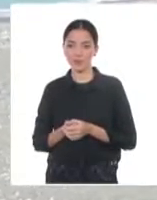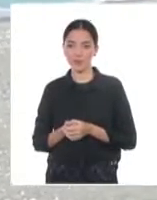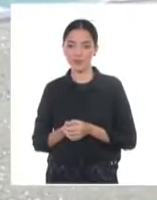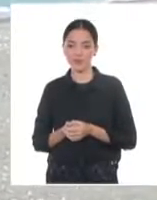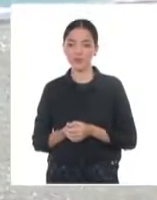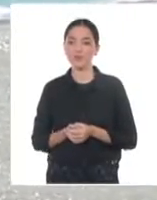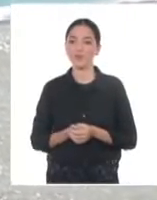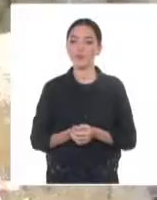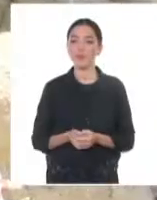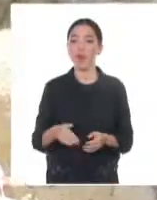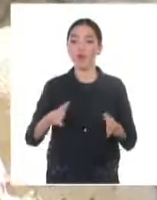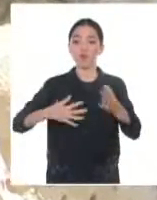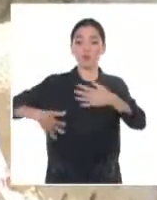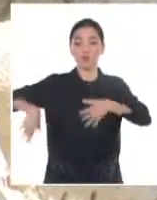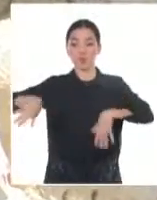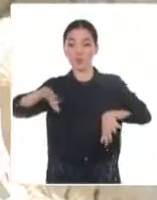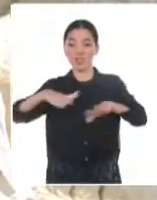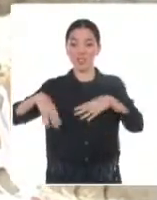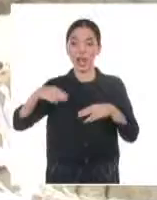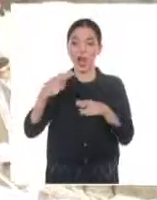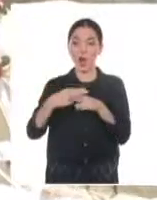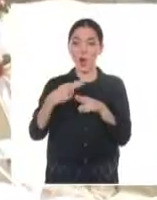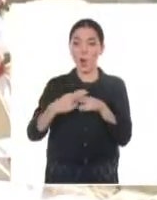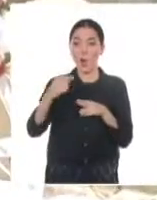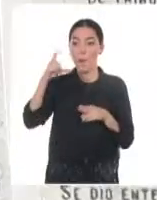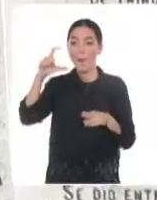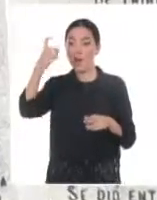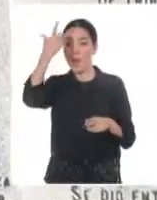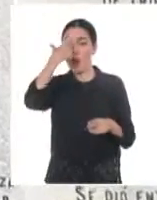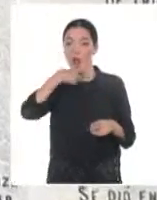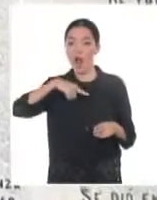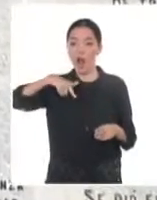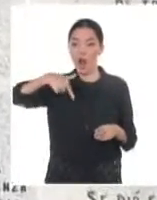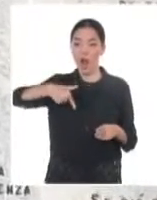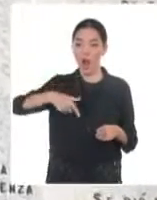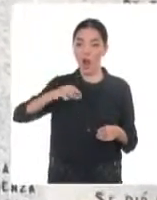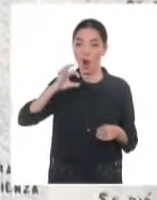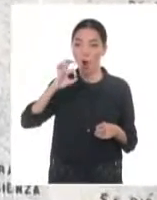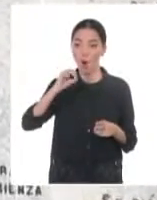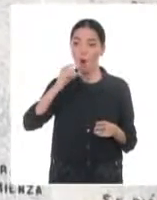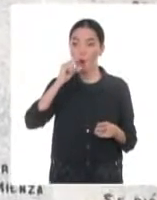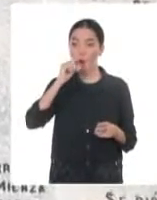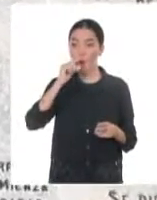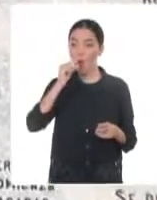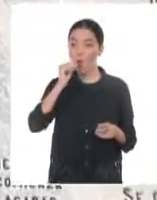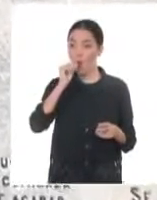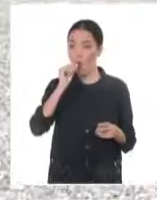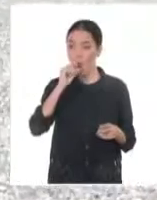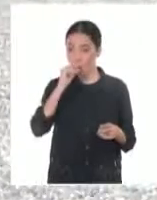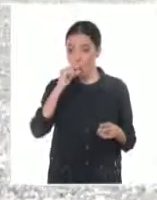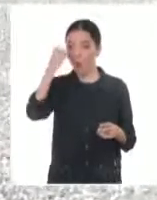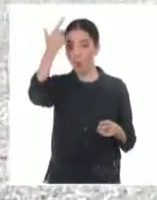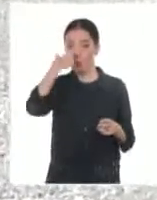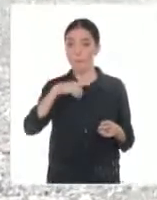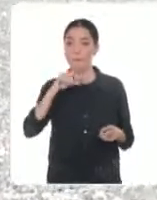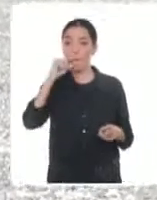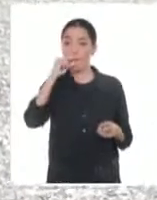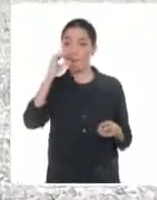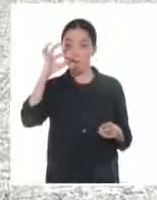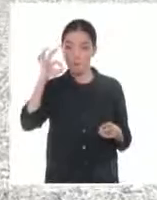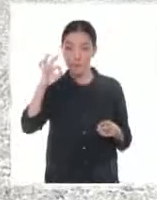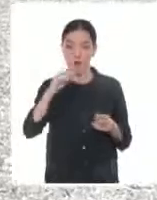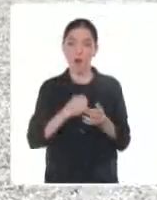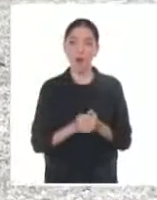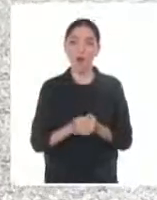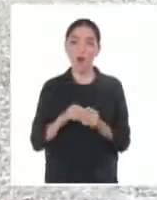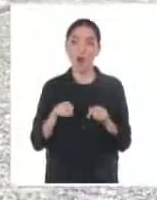Playitas de Cajobabo, lugar sagrado de la patria por donde hace 129 años desembarcó Martí Gómez para continuar la guerra